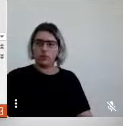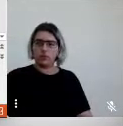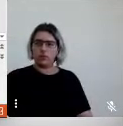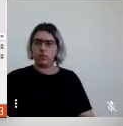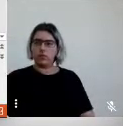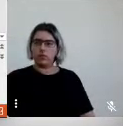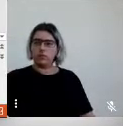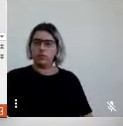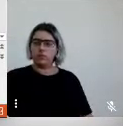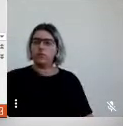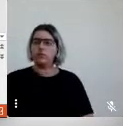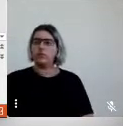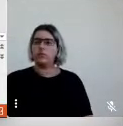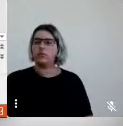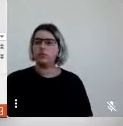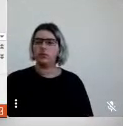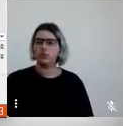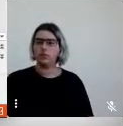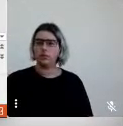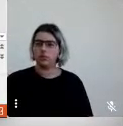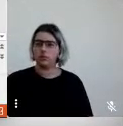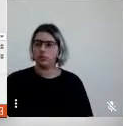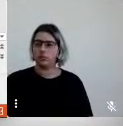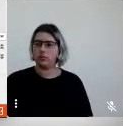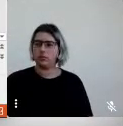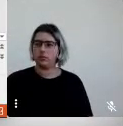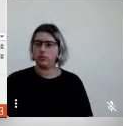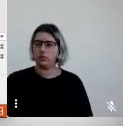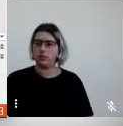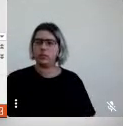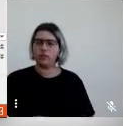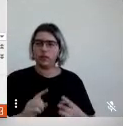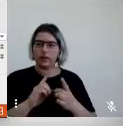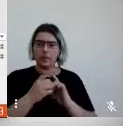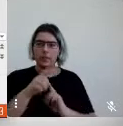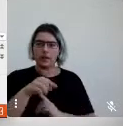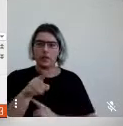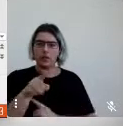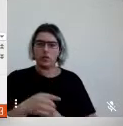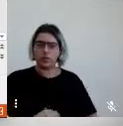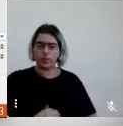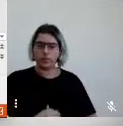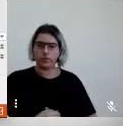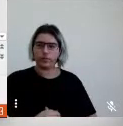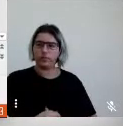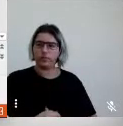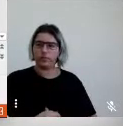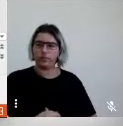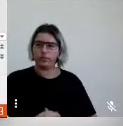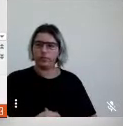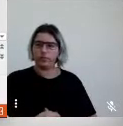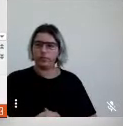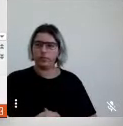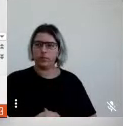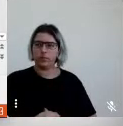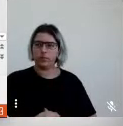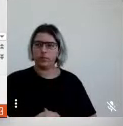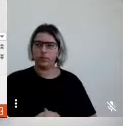A ver, siguiente. ¿No cambia? No. No. Me cachis. A ver, a ver, a